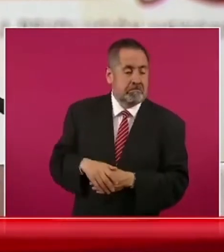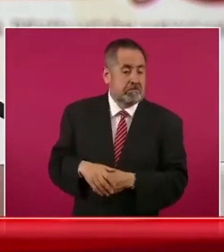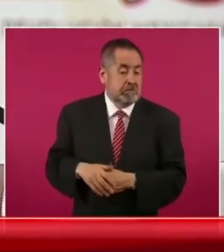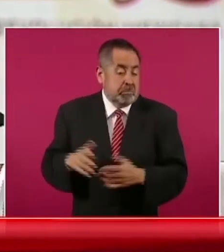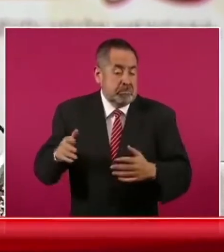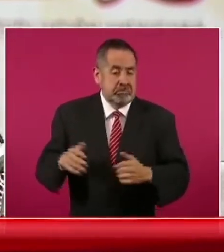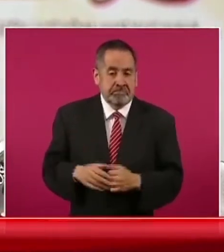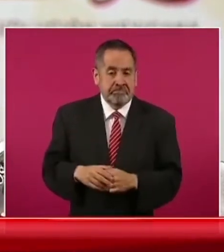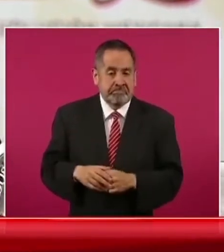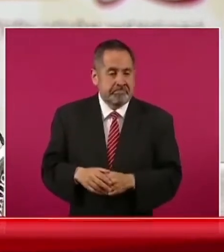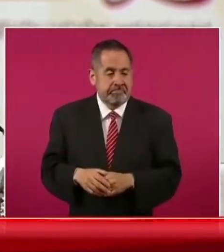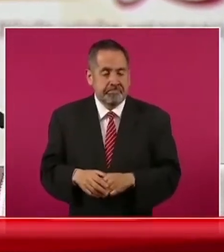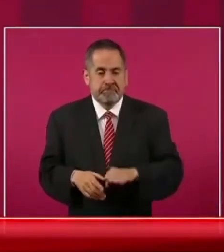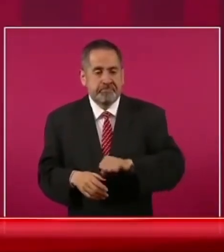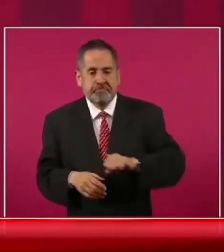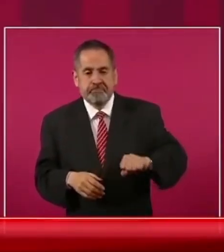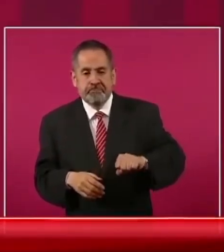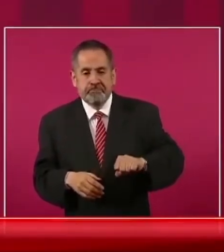formas